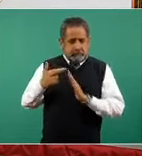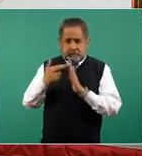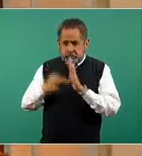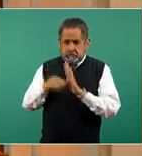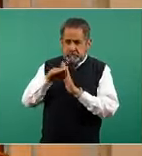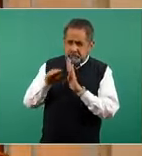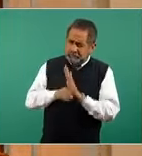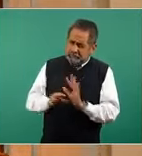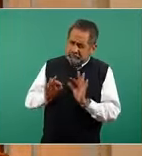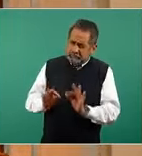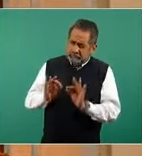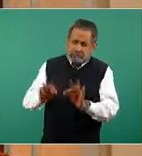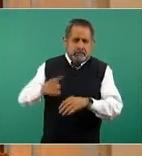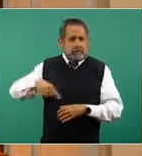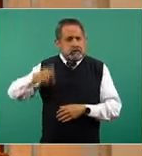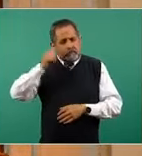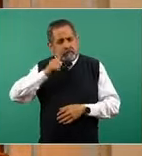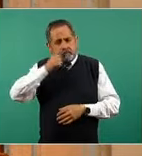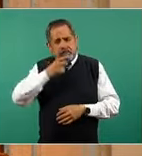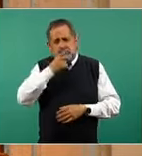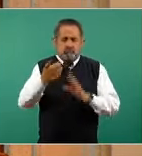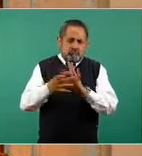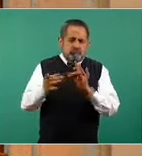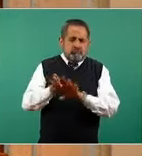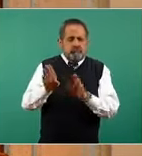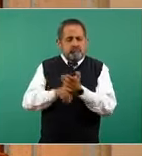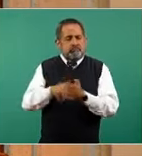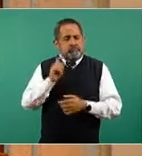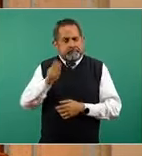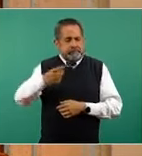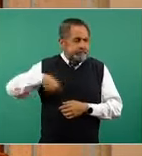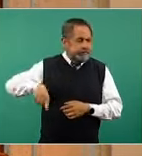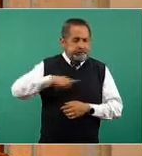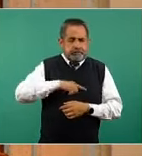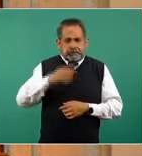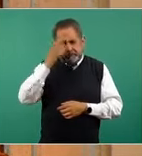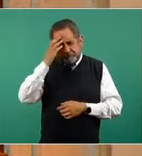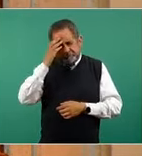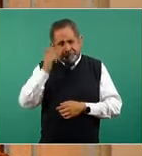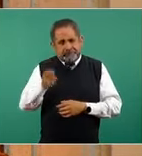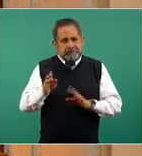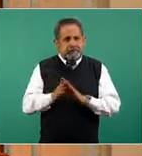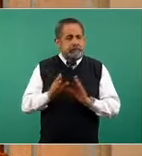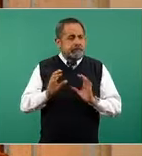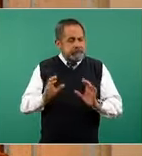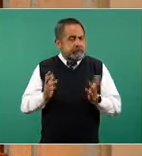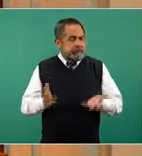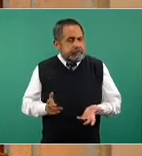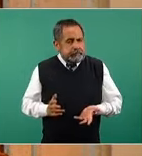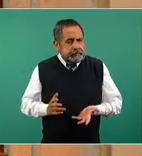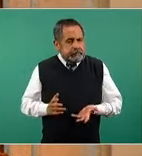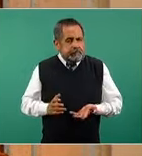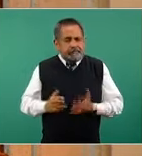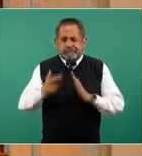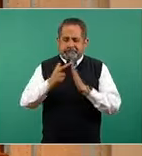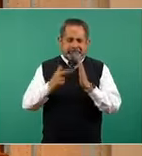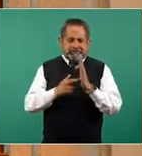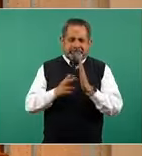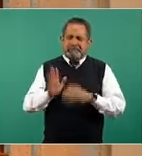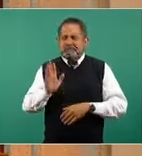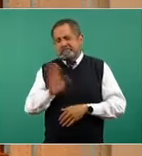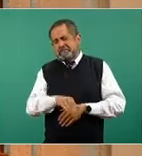se ha estado haciendo, lo decíamos en el componente del comportamiento epidémico, si nosotros dejamos estas medidas de un lado porque